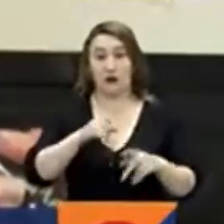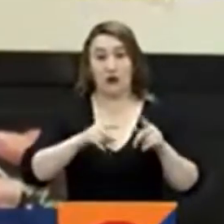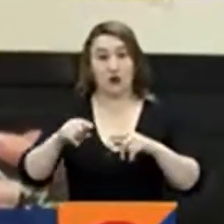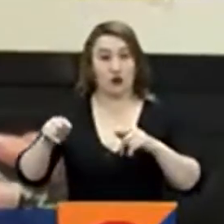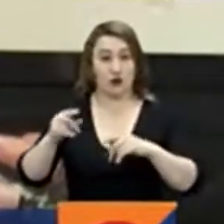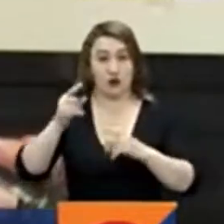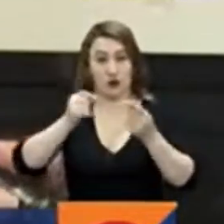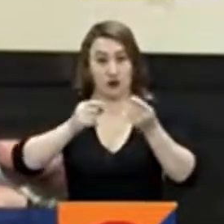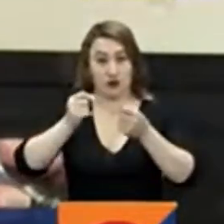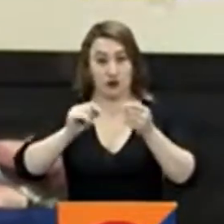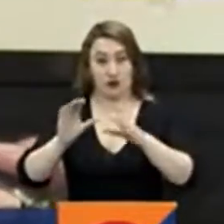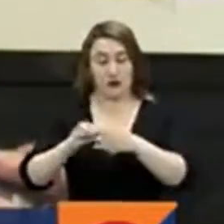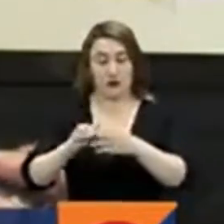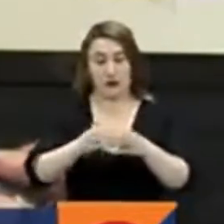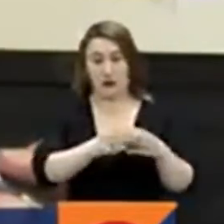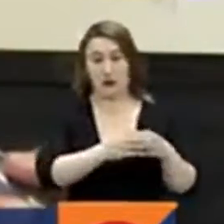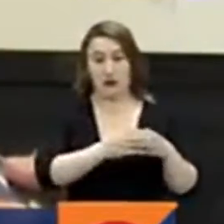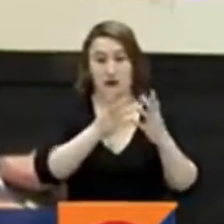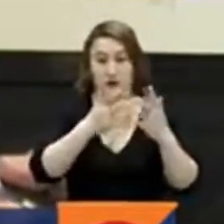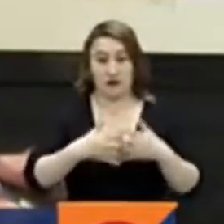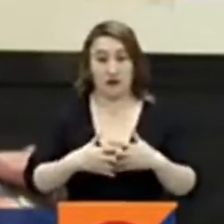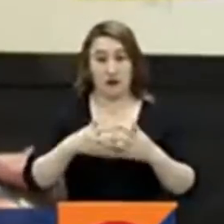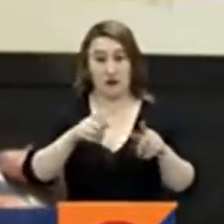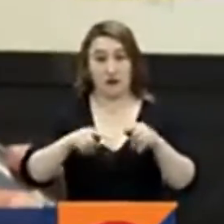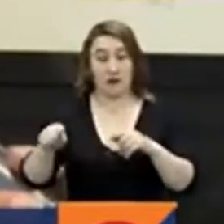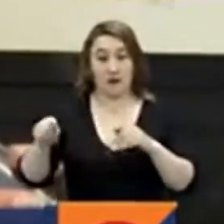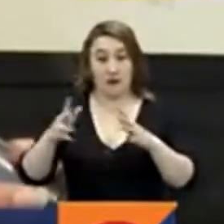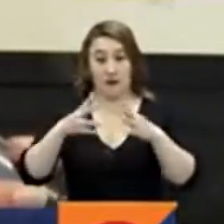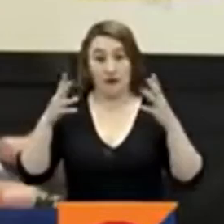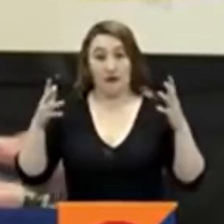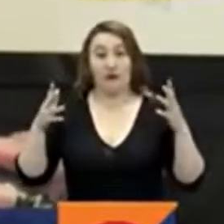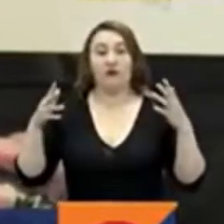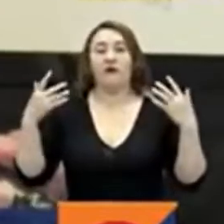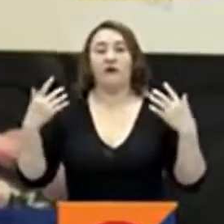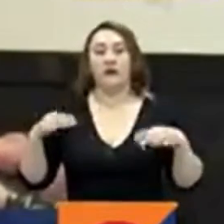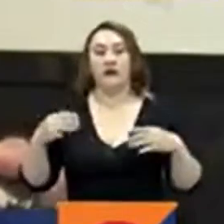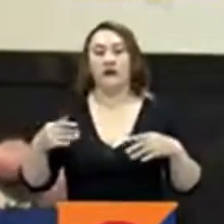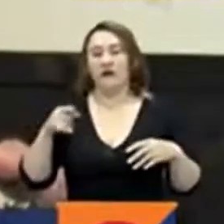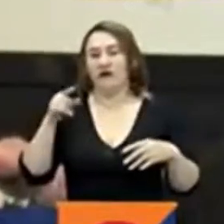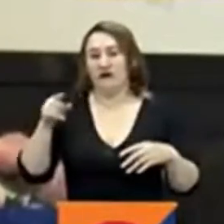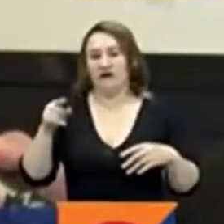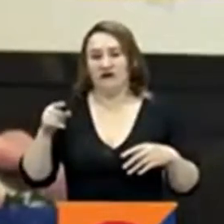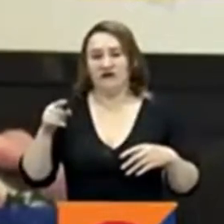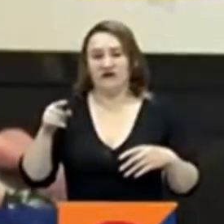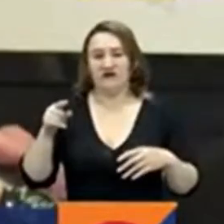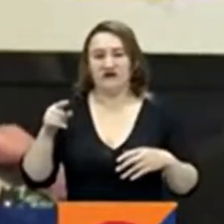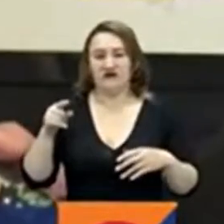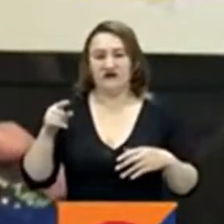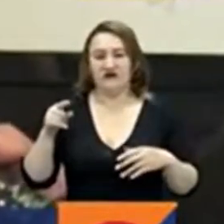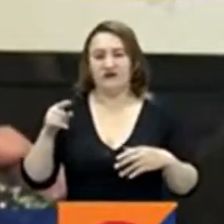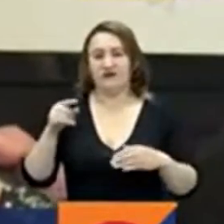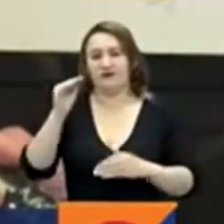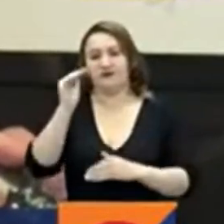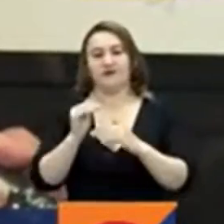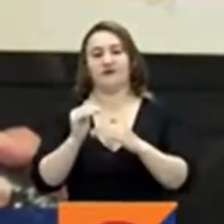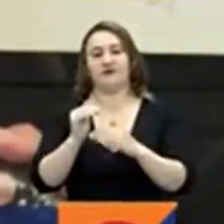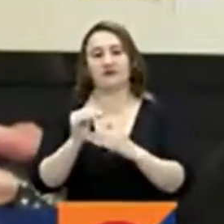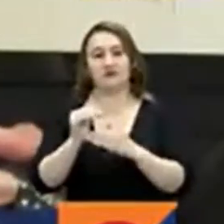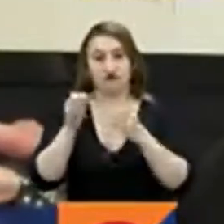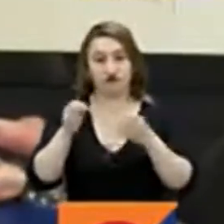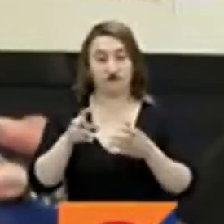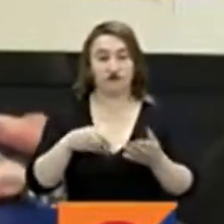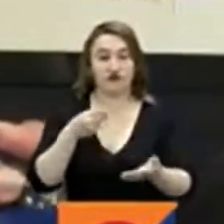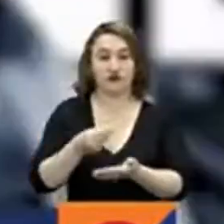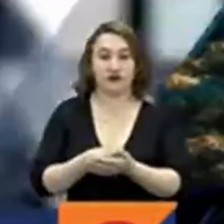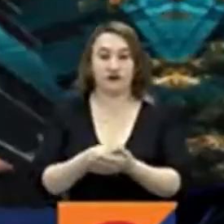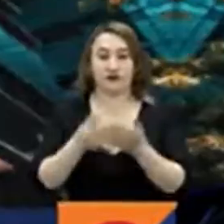de la economía y algunas empresas, incluso algunas muy grandes, tienen unos beneficios tributarios que reducen la tarifa efectiva que pagan